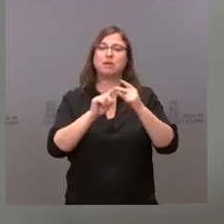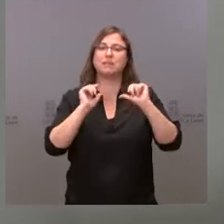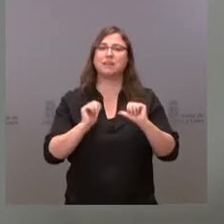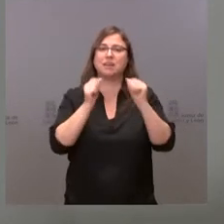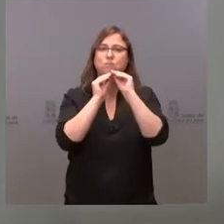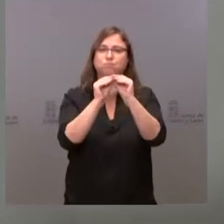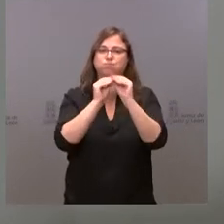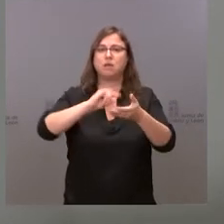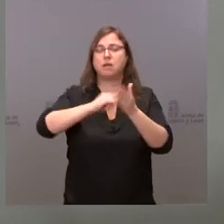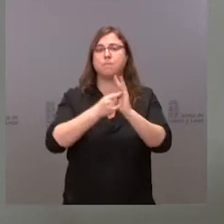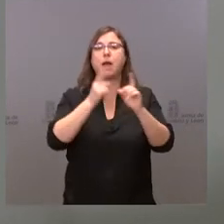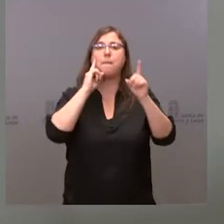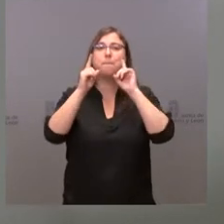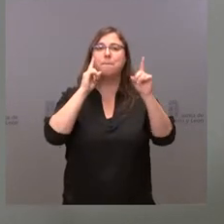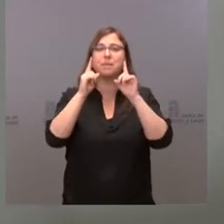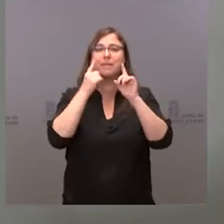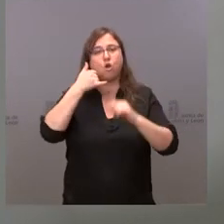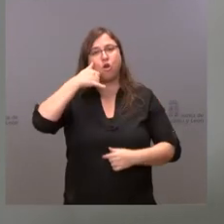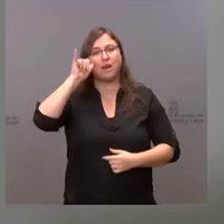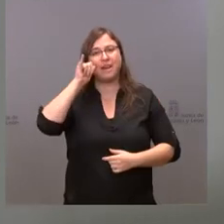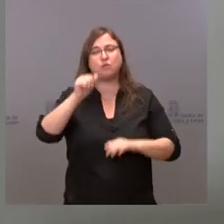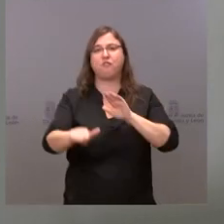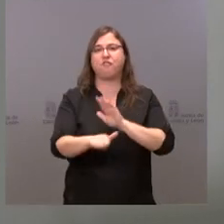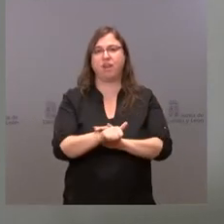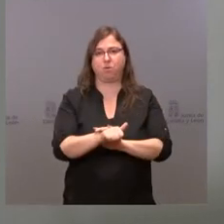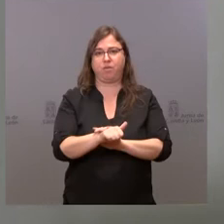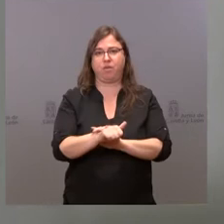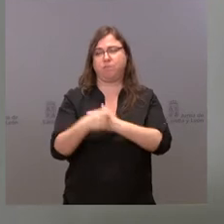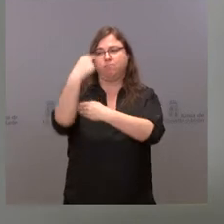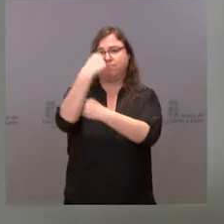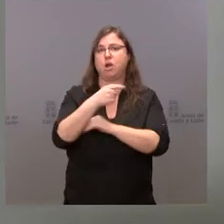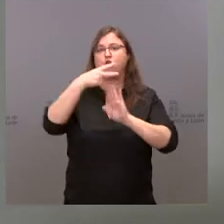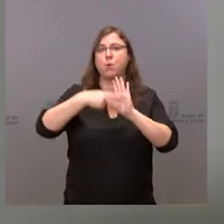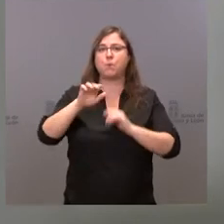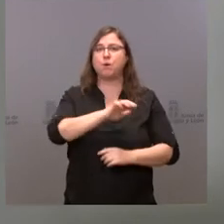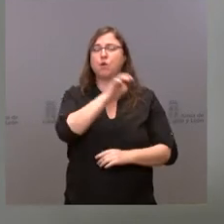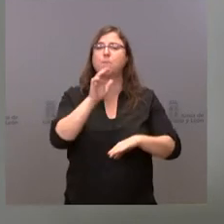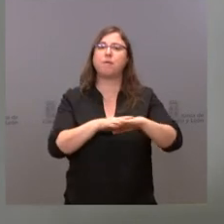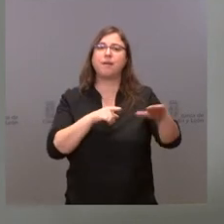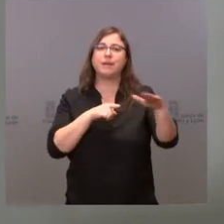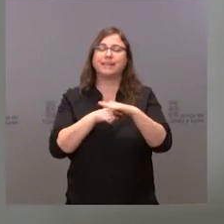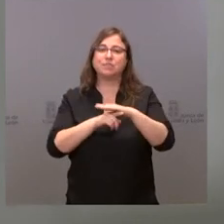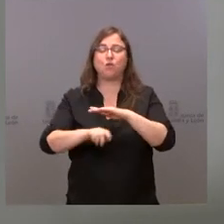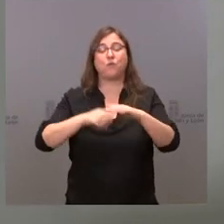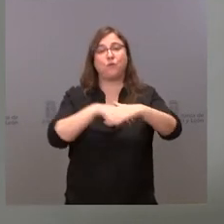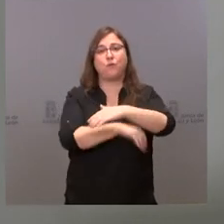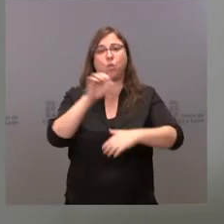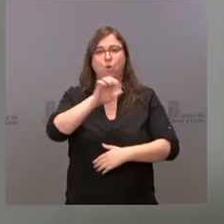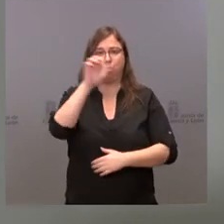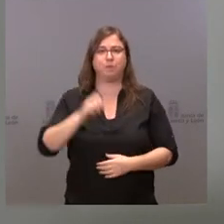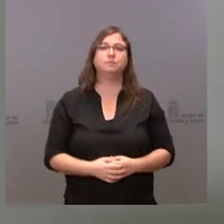elaboración de este plan de prevención de riesgos de fraude que exige la normativa europea para la gestión de los fondos europeos